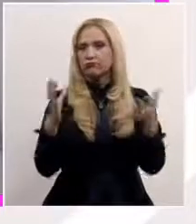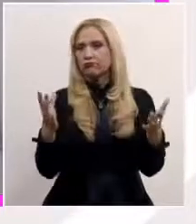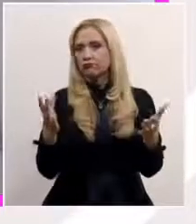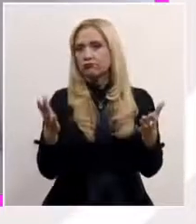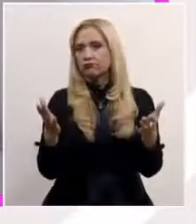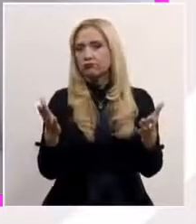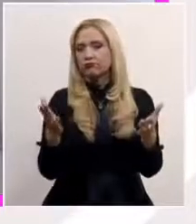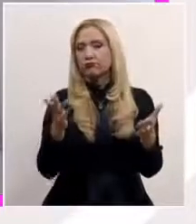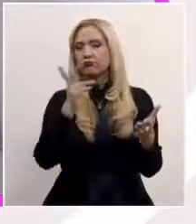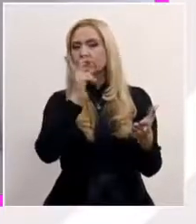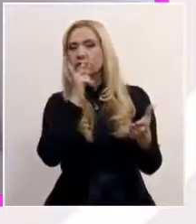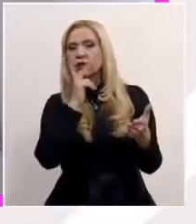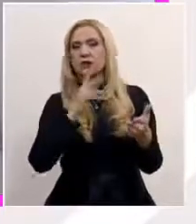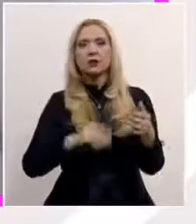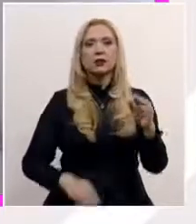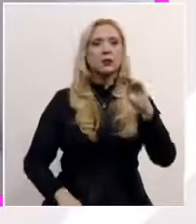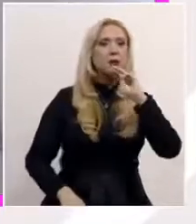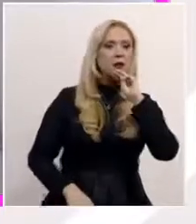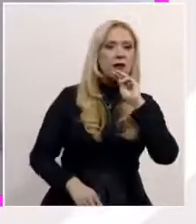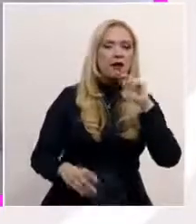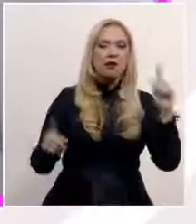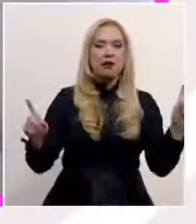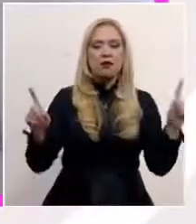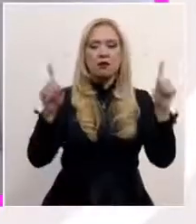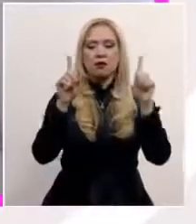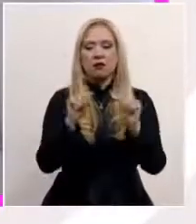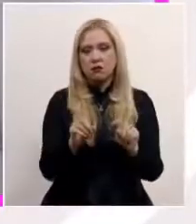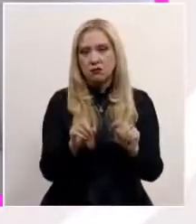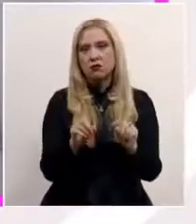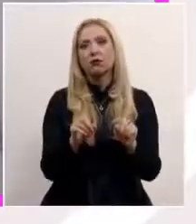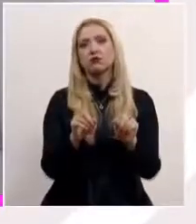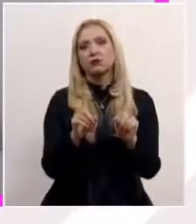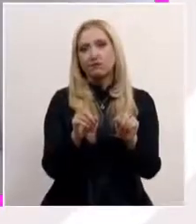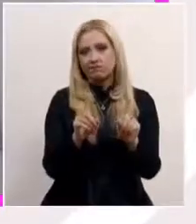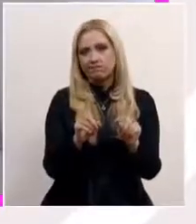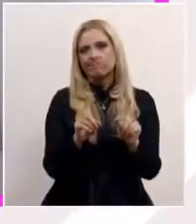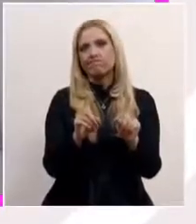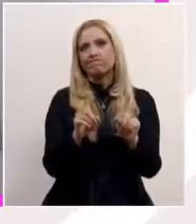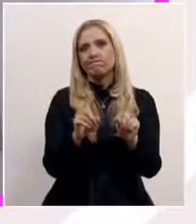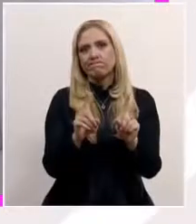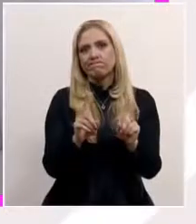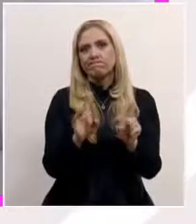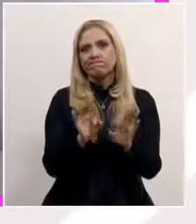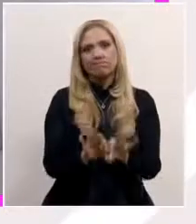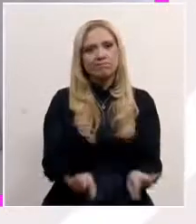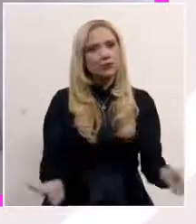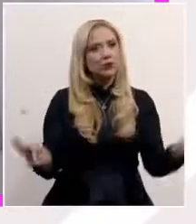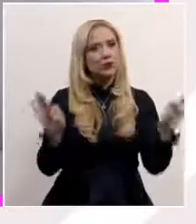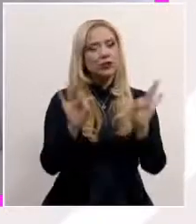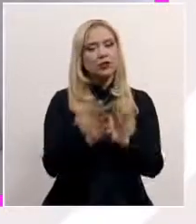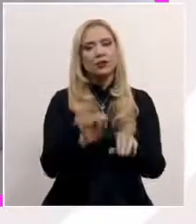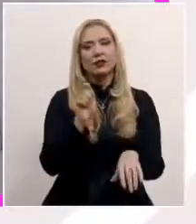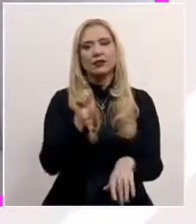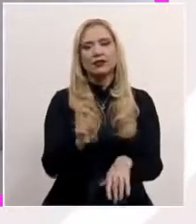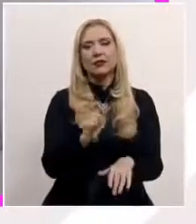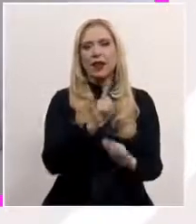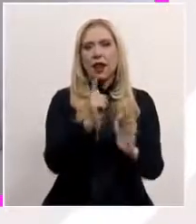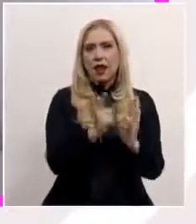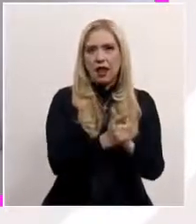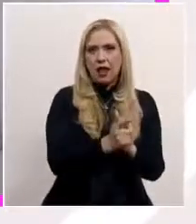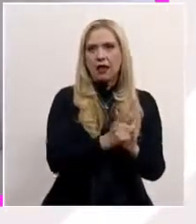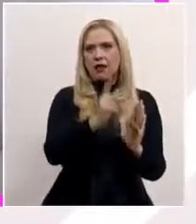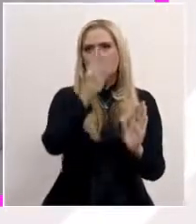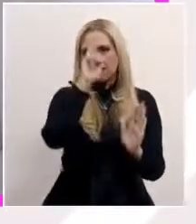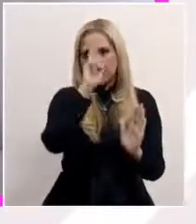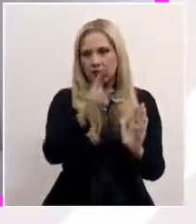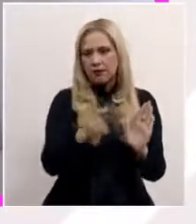entre padres y madres, pues tiene que estar no solo reconocida, ¿no? En cuanto